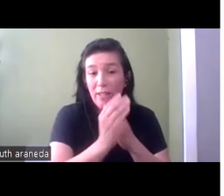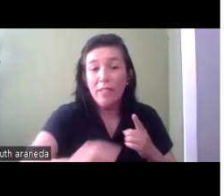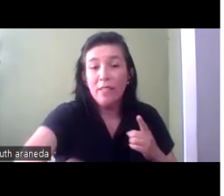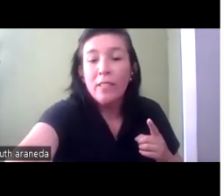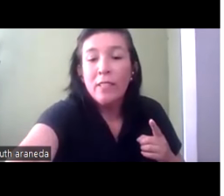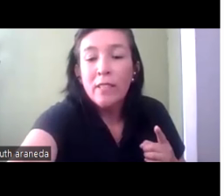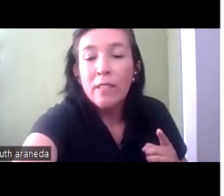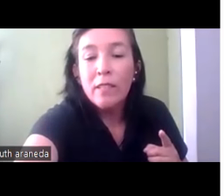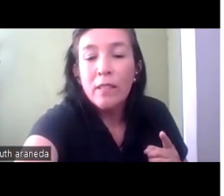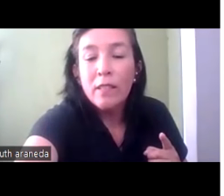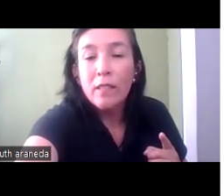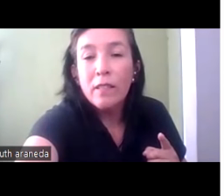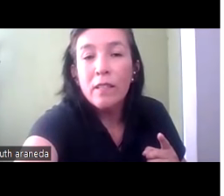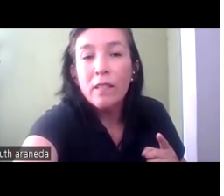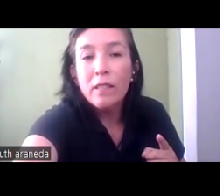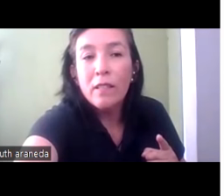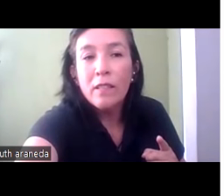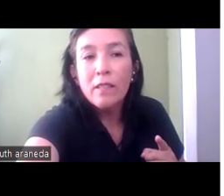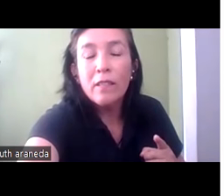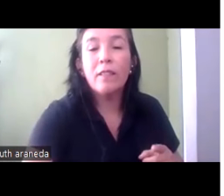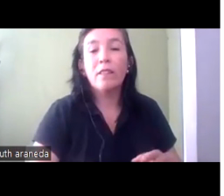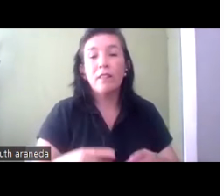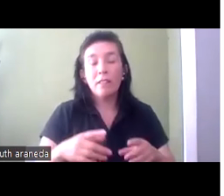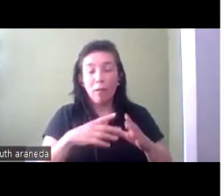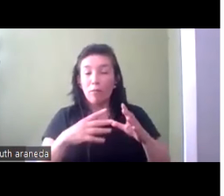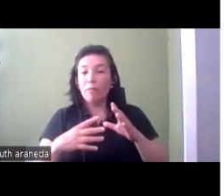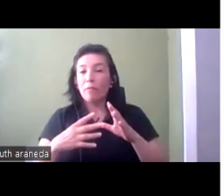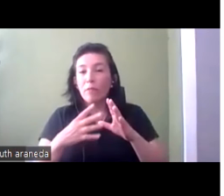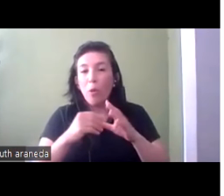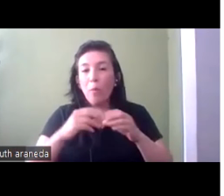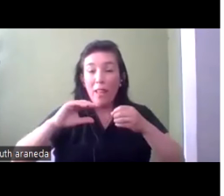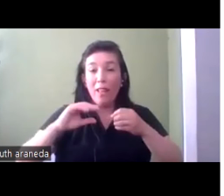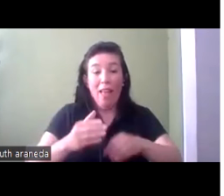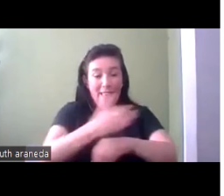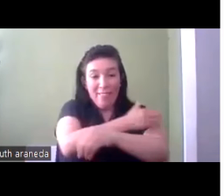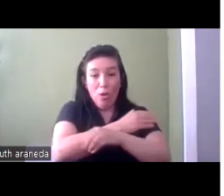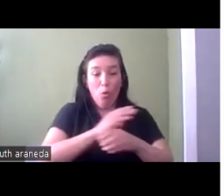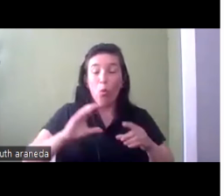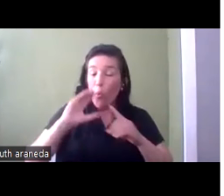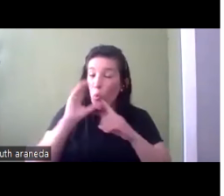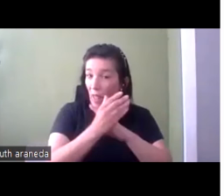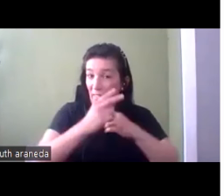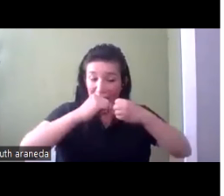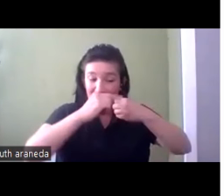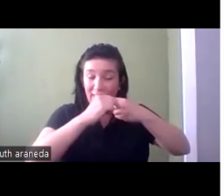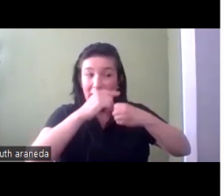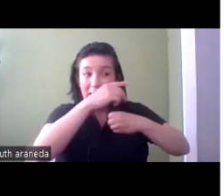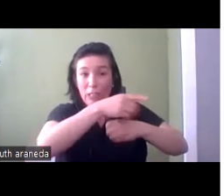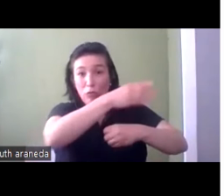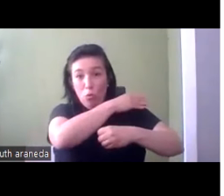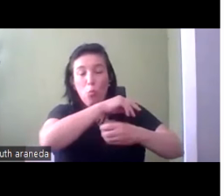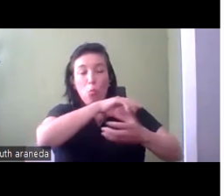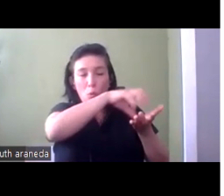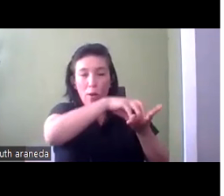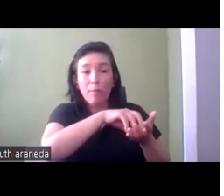eh, que viene a funcionar como un antecesor, digamos, de la cultura de Guita. Posteriormente también tenemos una